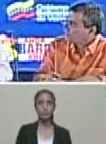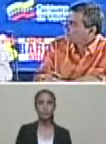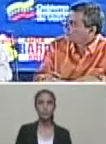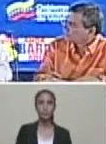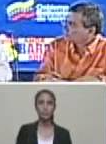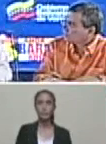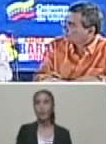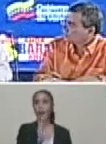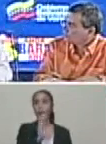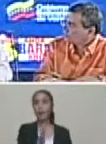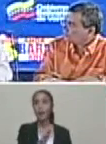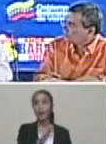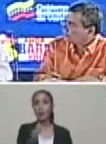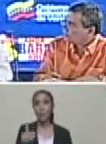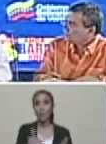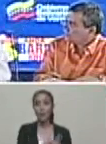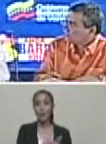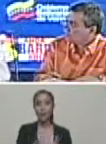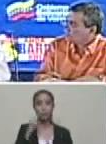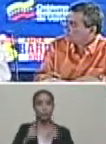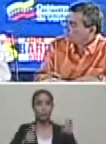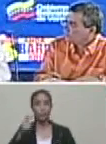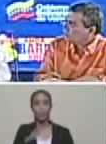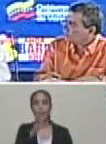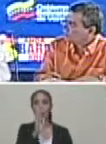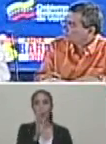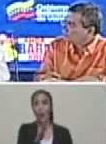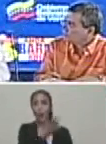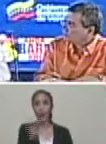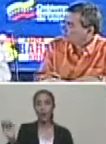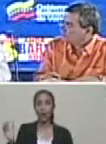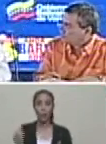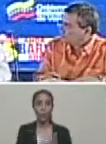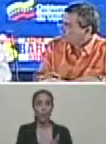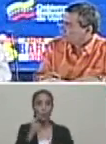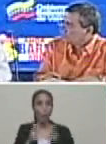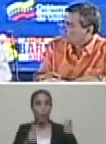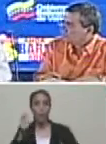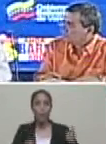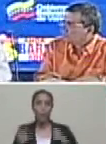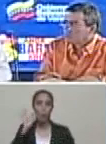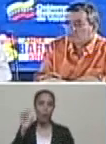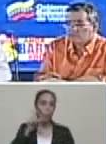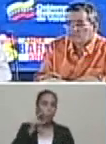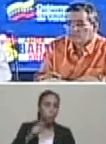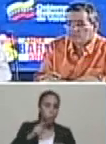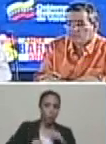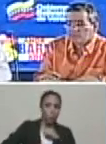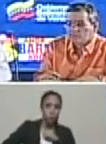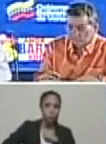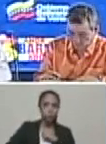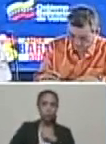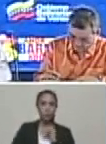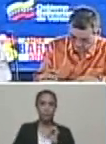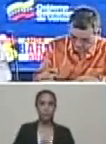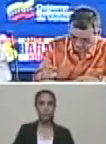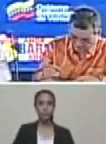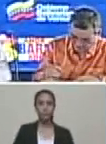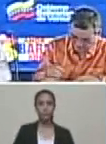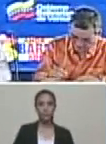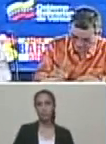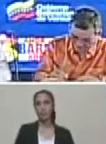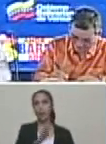Las 500.000 barrigonas anuales son 500.000 mujeres que salen en estado cada año.